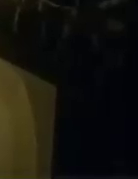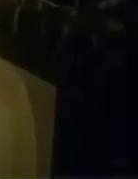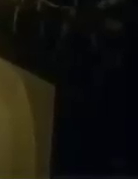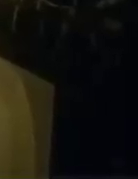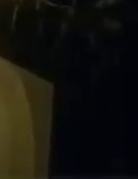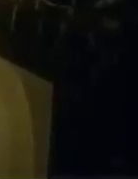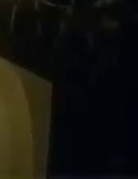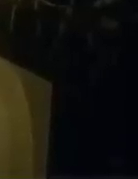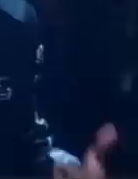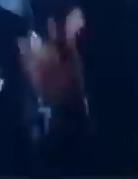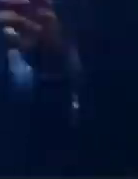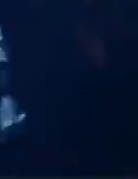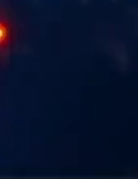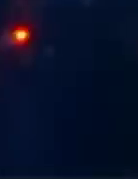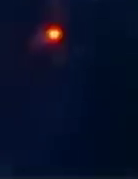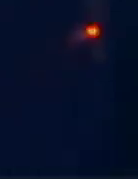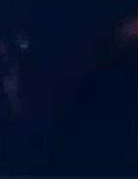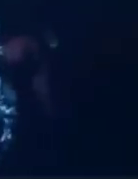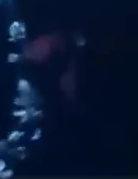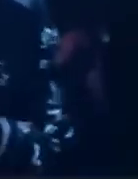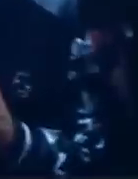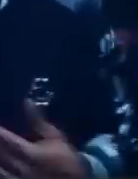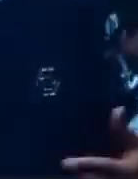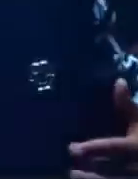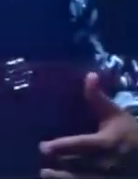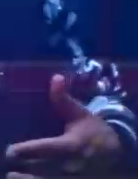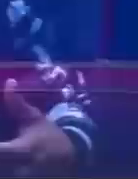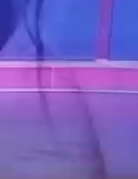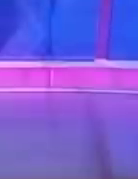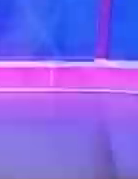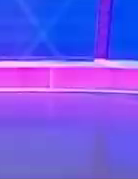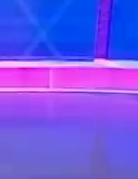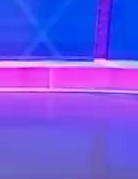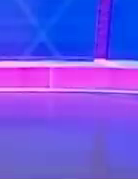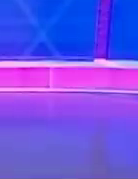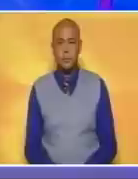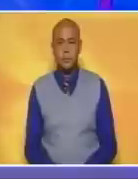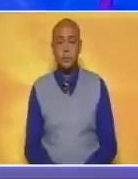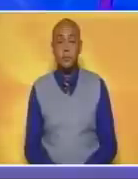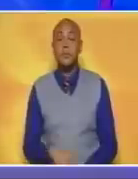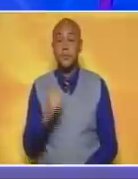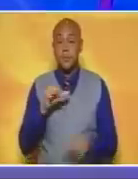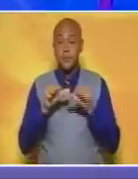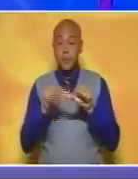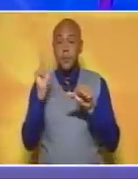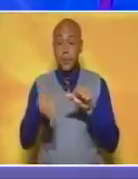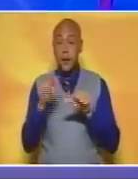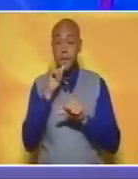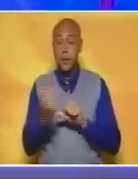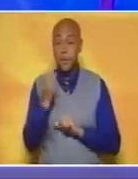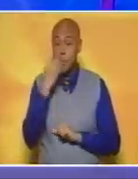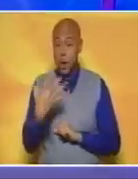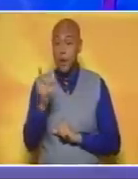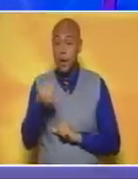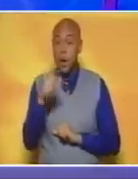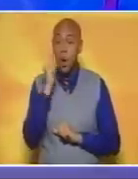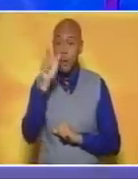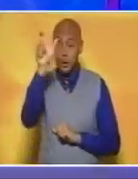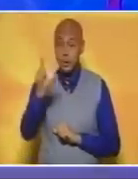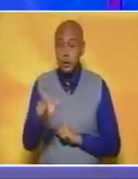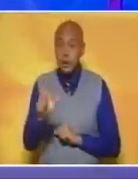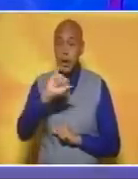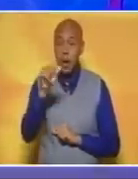diferente a lo que de ti me decían. Choque con tu química, que suelte la mía. Continuamos con buenas noticias y es que el cantante